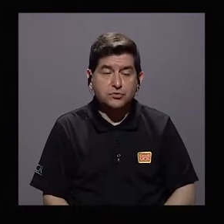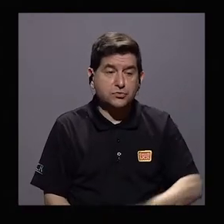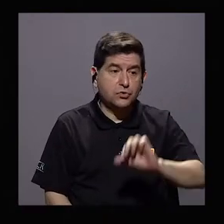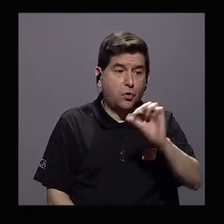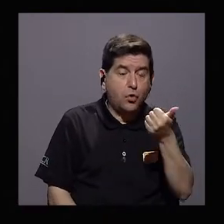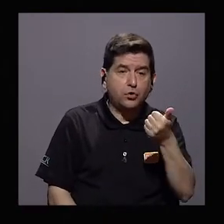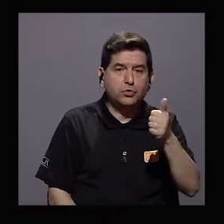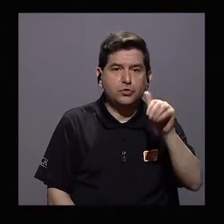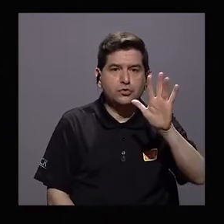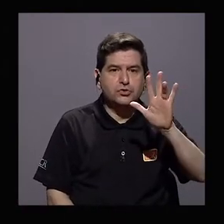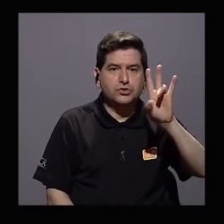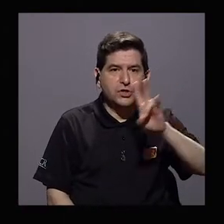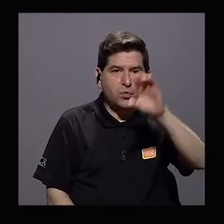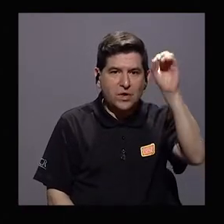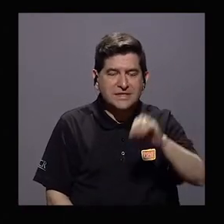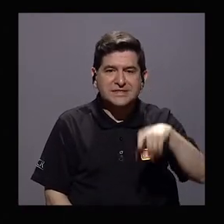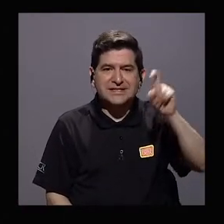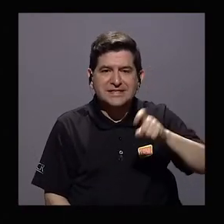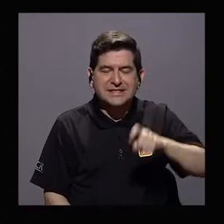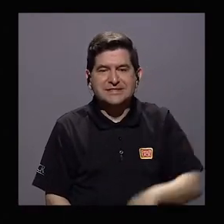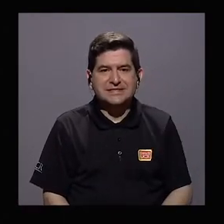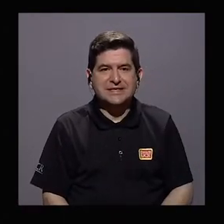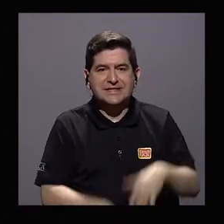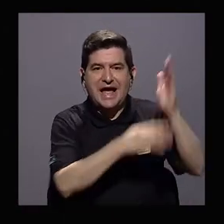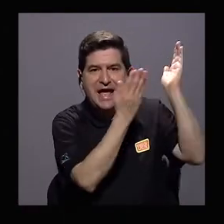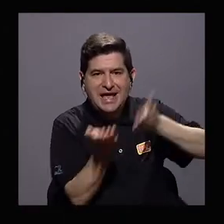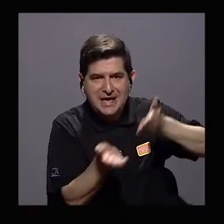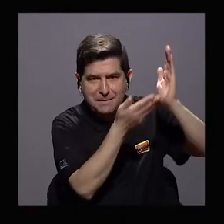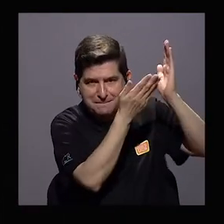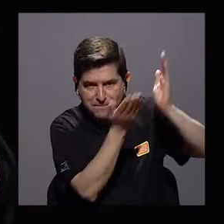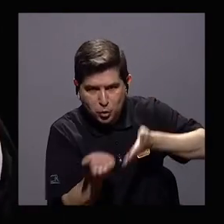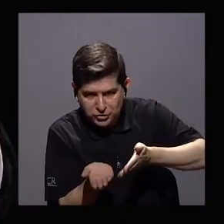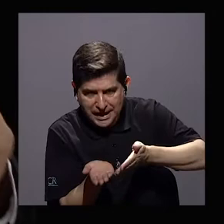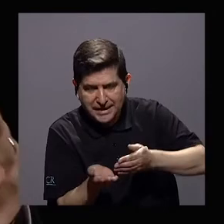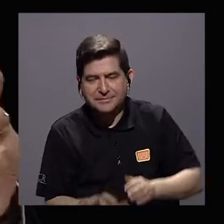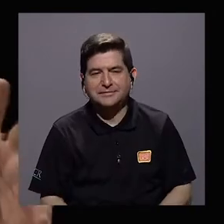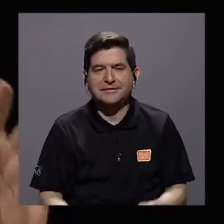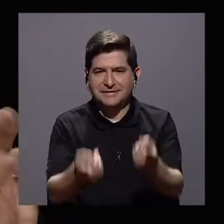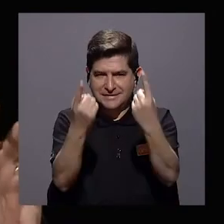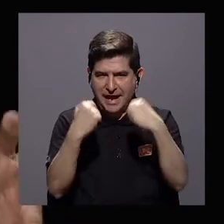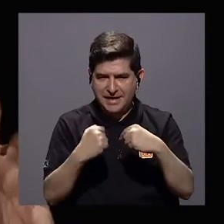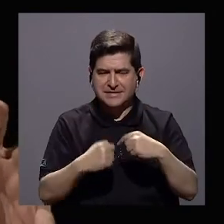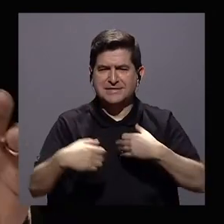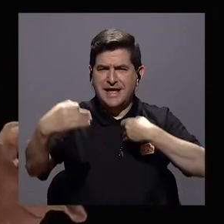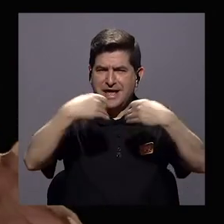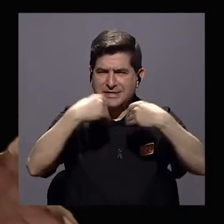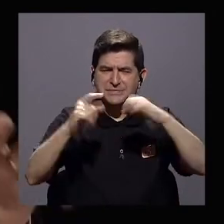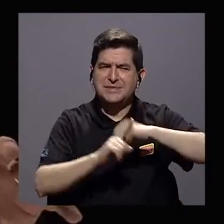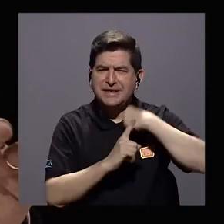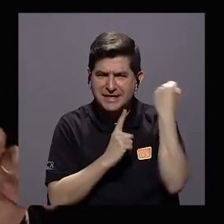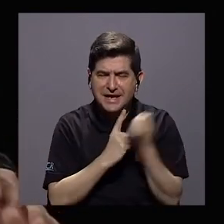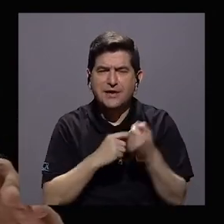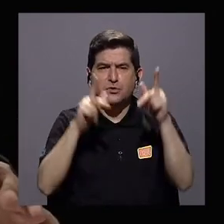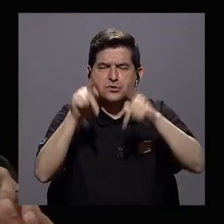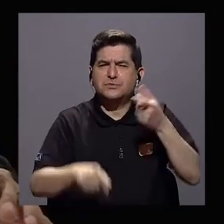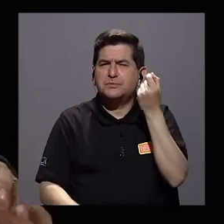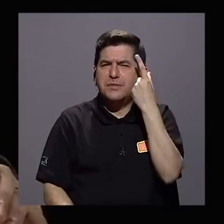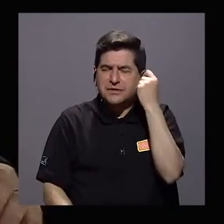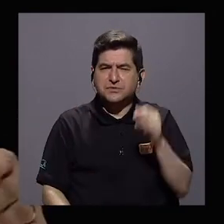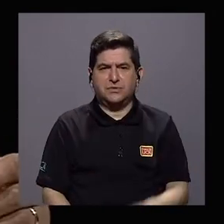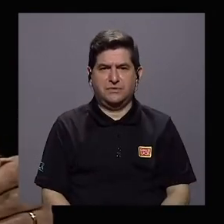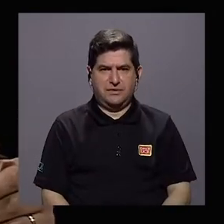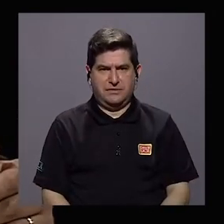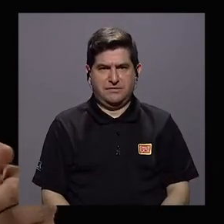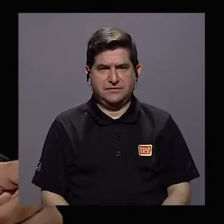restante 57% se exporta. Se importa. ¿Nos puede explicar un poco ese panorama para que la gente pueda entender